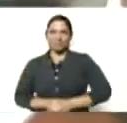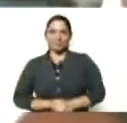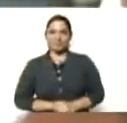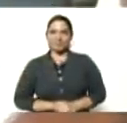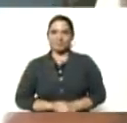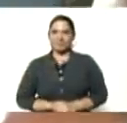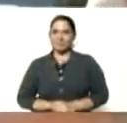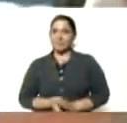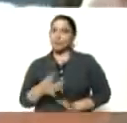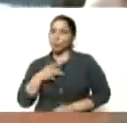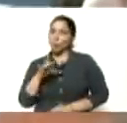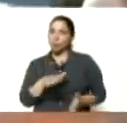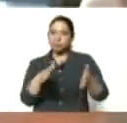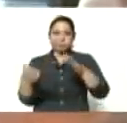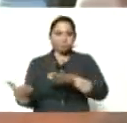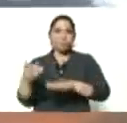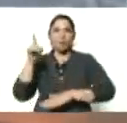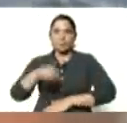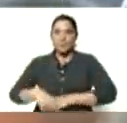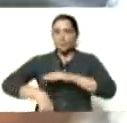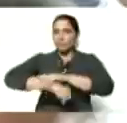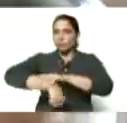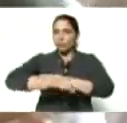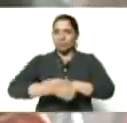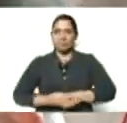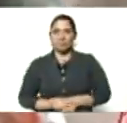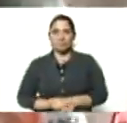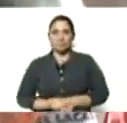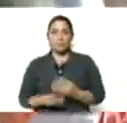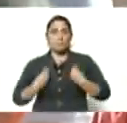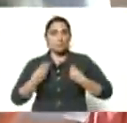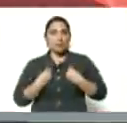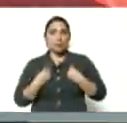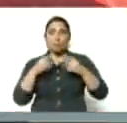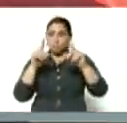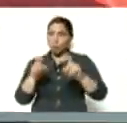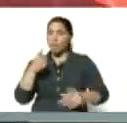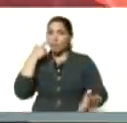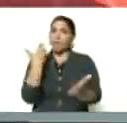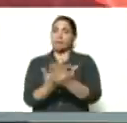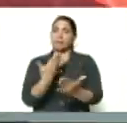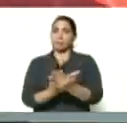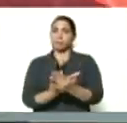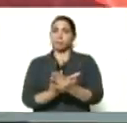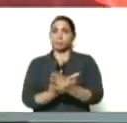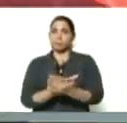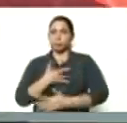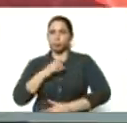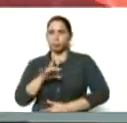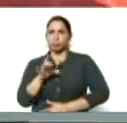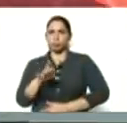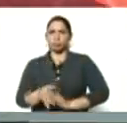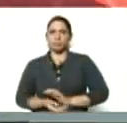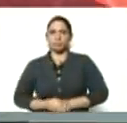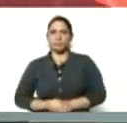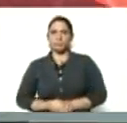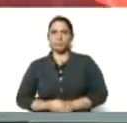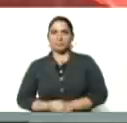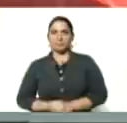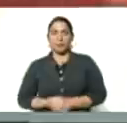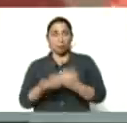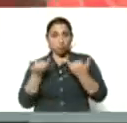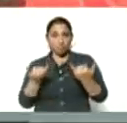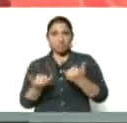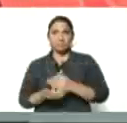Qué dolor haber perdido a Maradona también. La vida nos ha puesto pruebas de verdad muy dolorosas. Ahora,